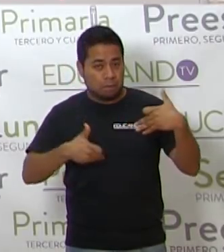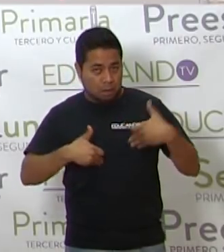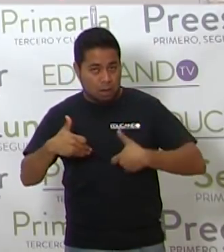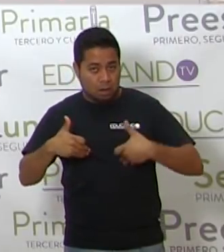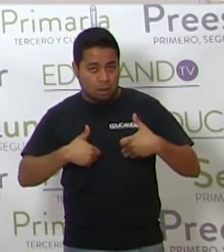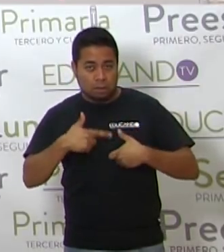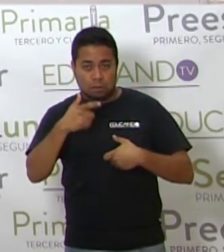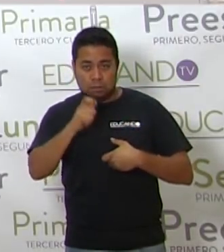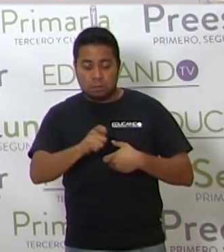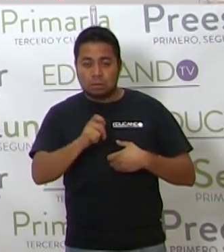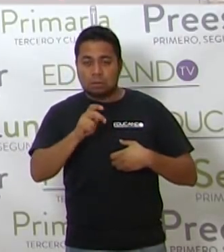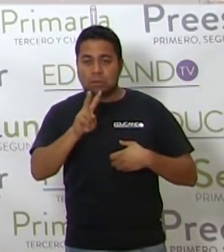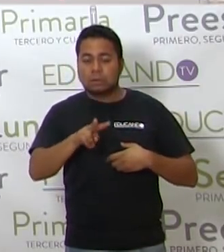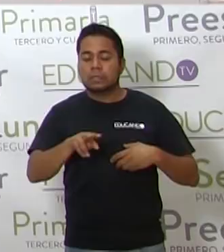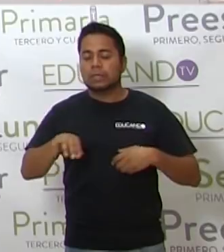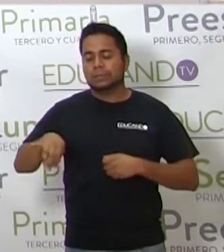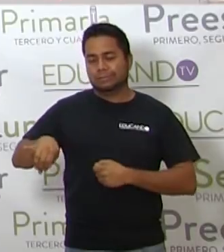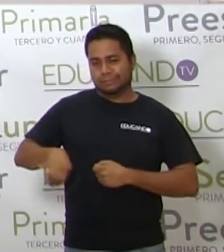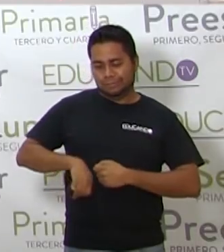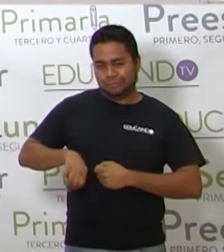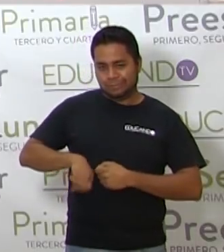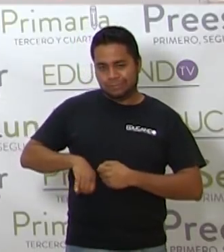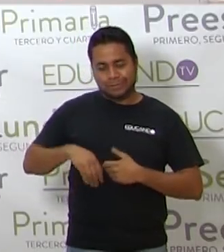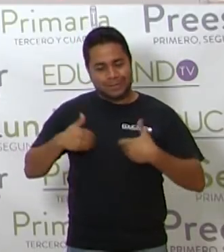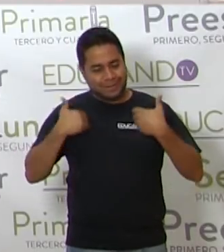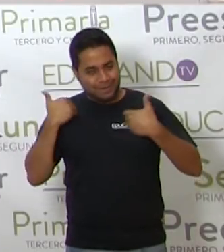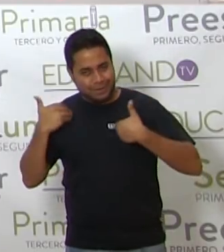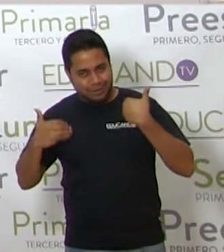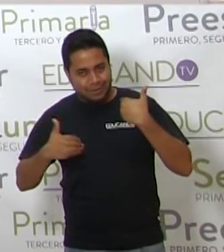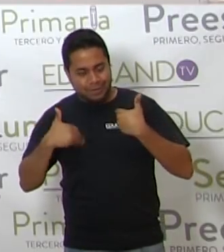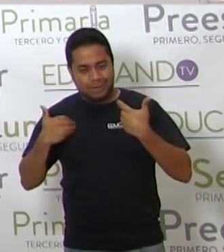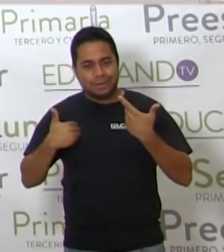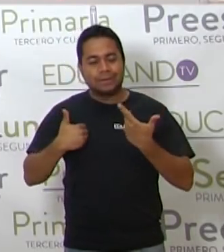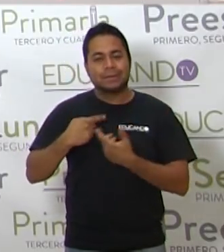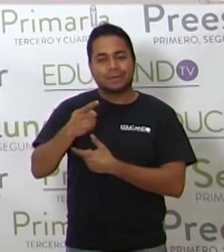teatro son sumamente interesantes y divertidas. Te